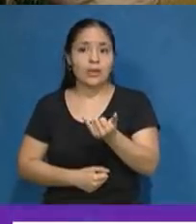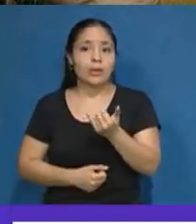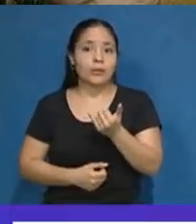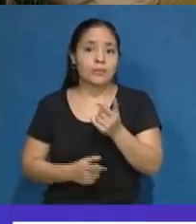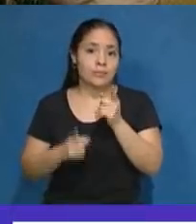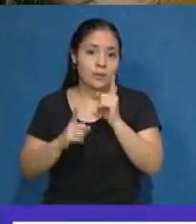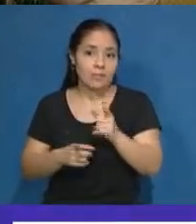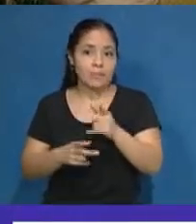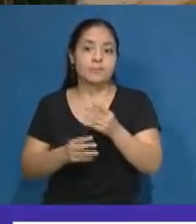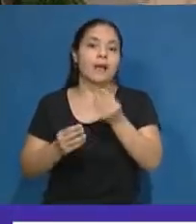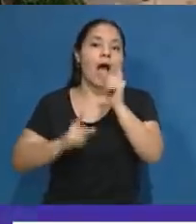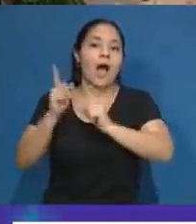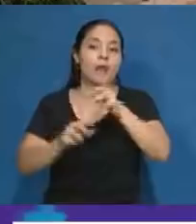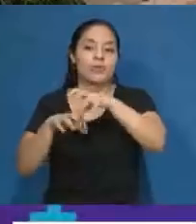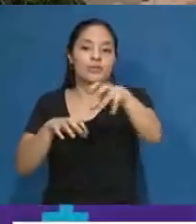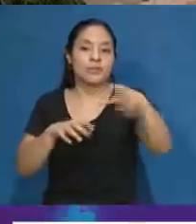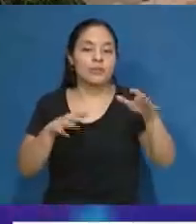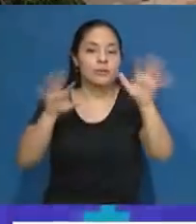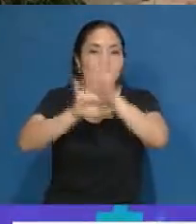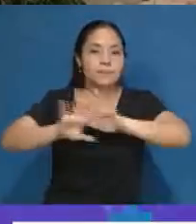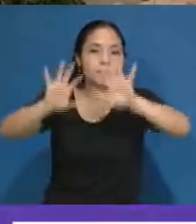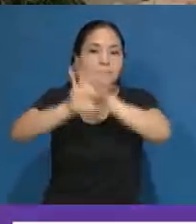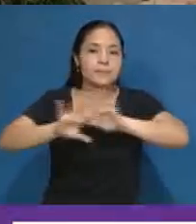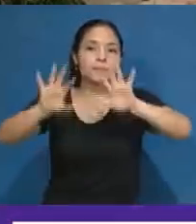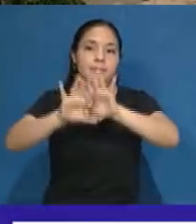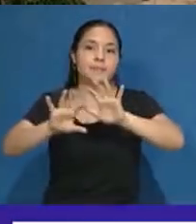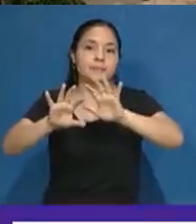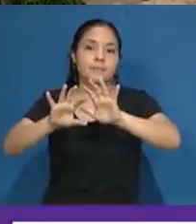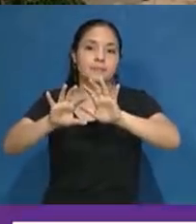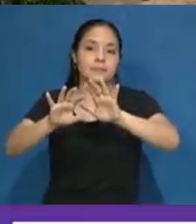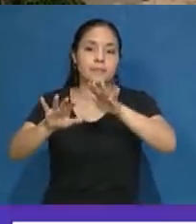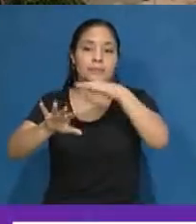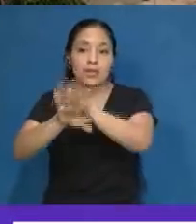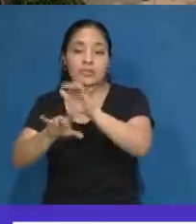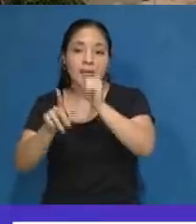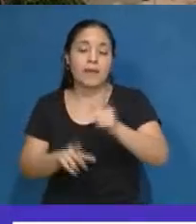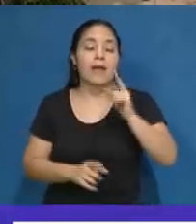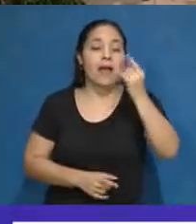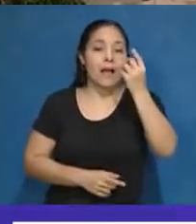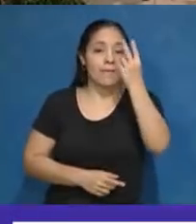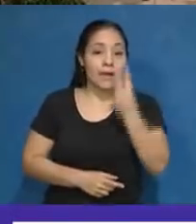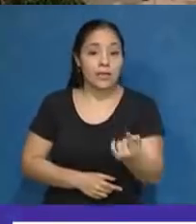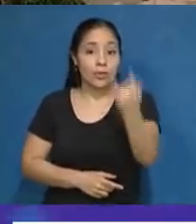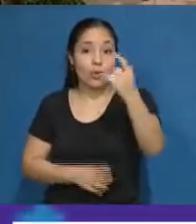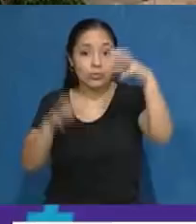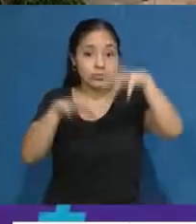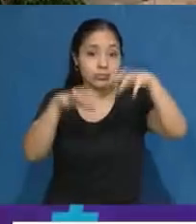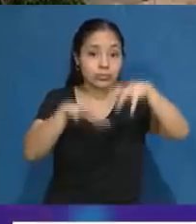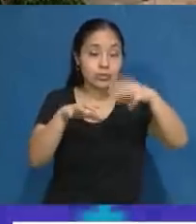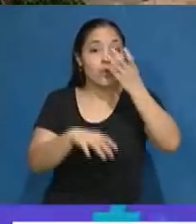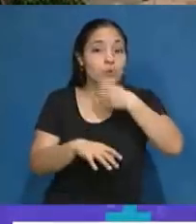reducción también de visibilidad por sectores, algunos sectores de Gran Mendoza, como así también en el Valle de Uco, en estos momentos estaba lloviendo, lo que es